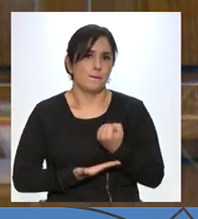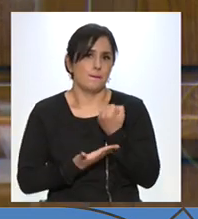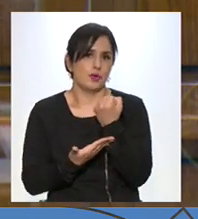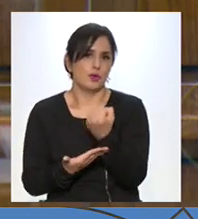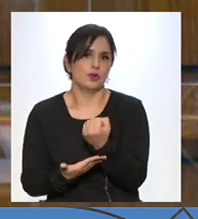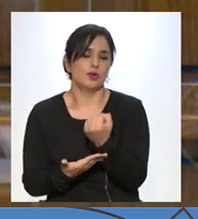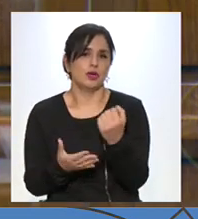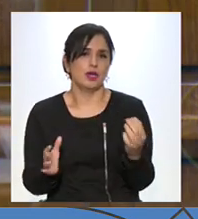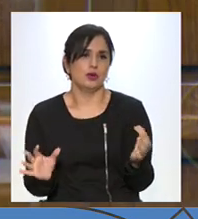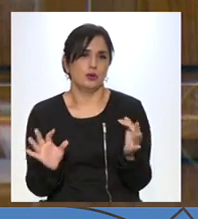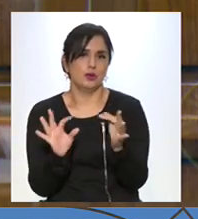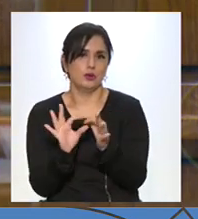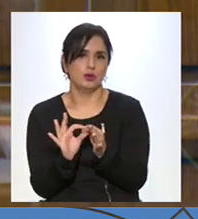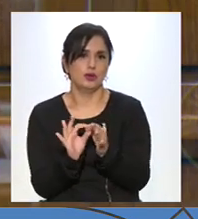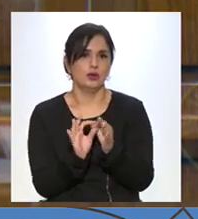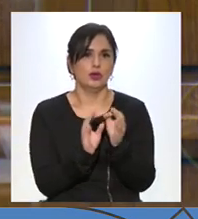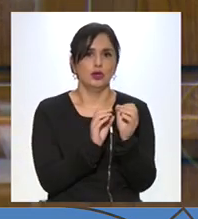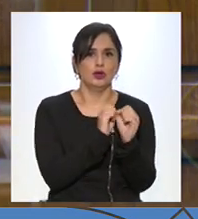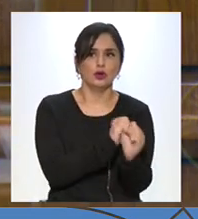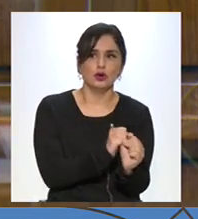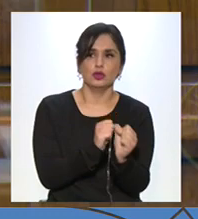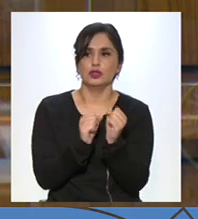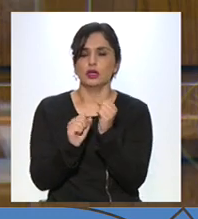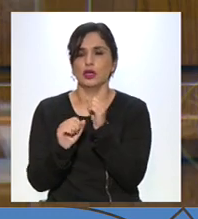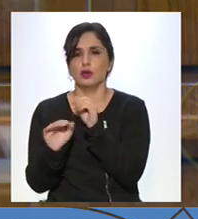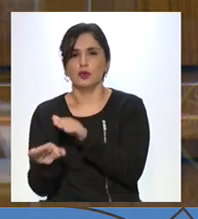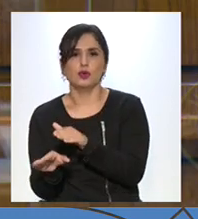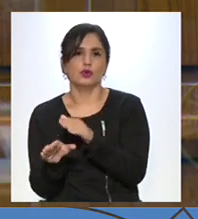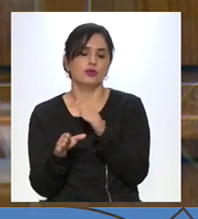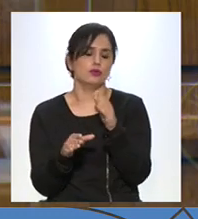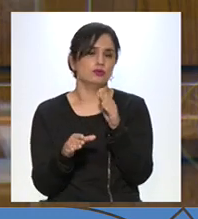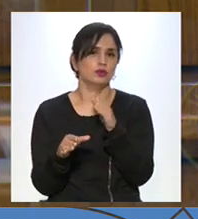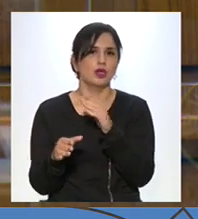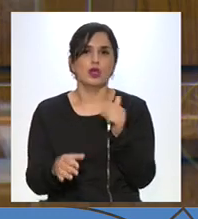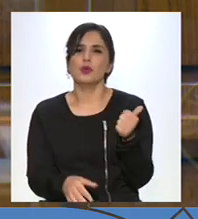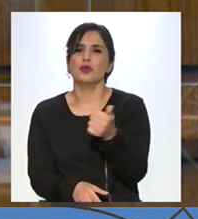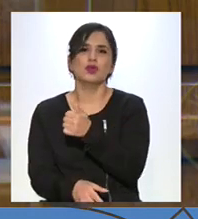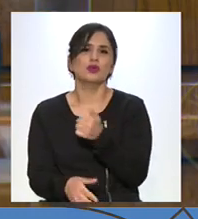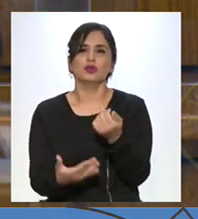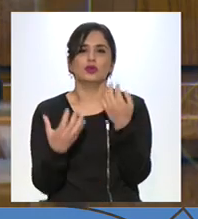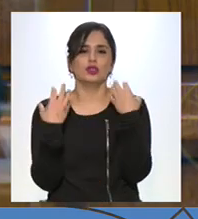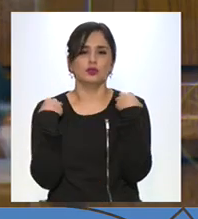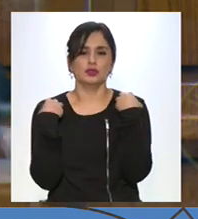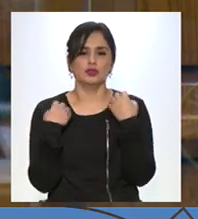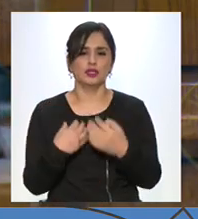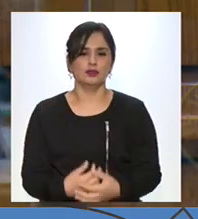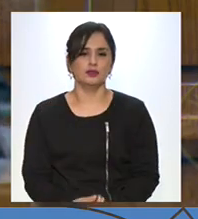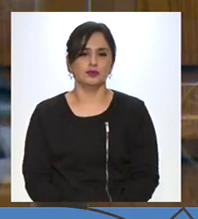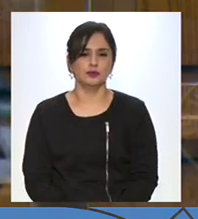lazos entre las posiciones del gobierno, el oficialismo y la oposición, pero todos tenemos responsabilidad. Entonces,